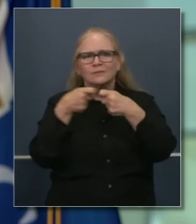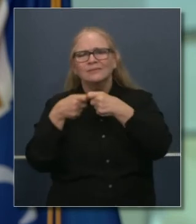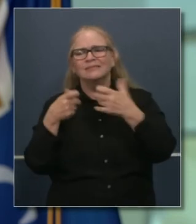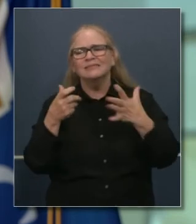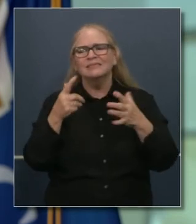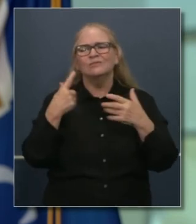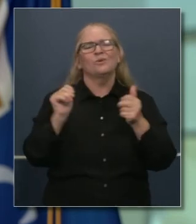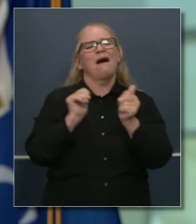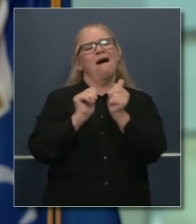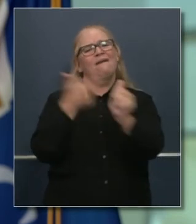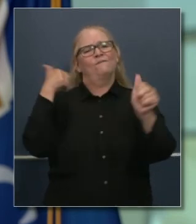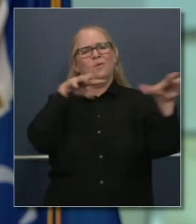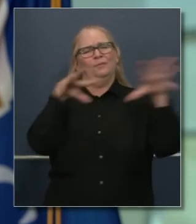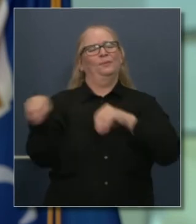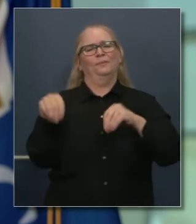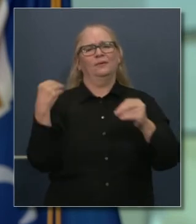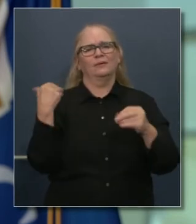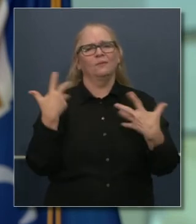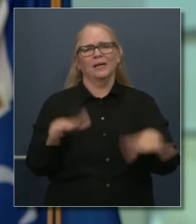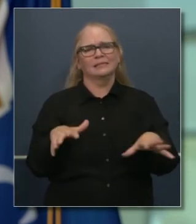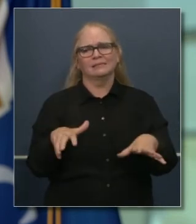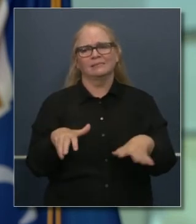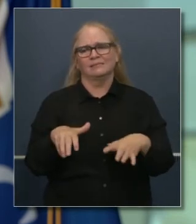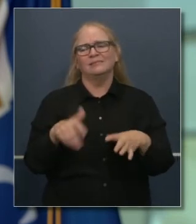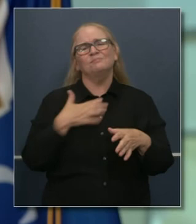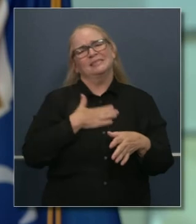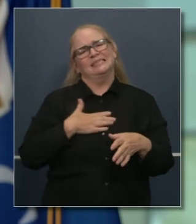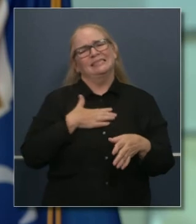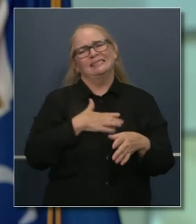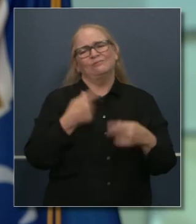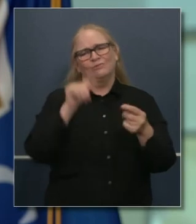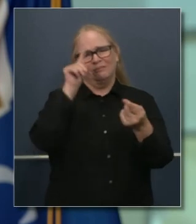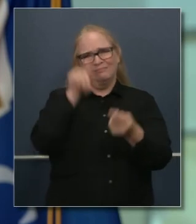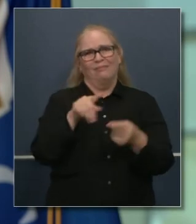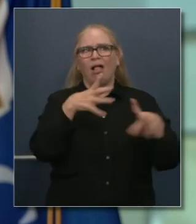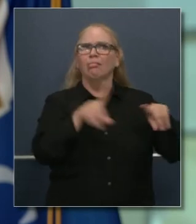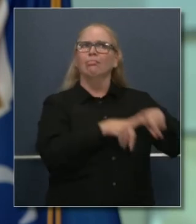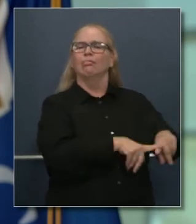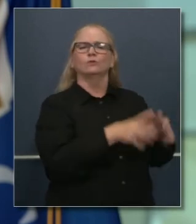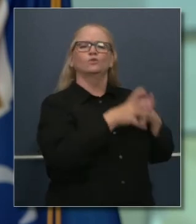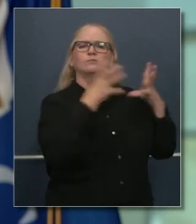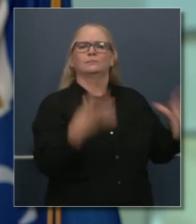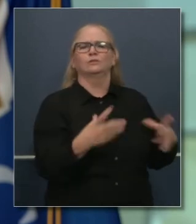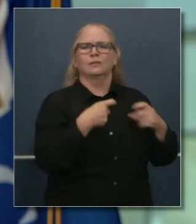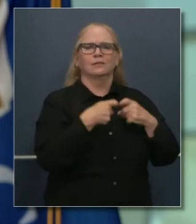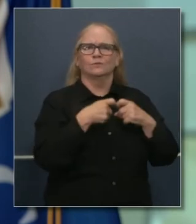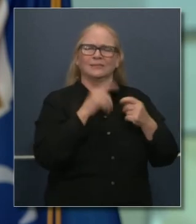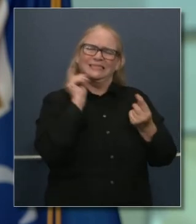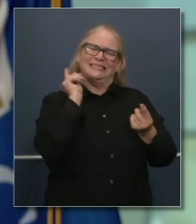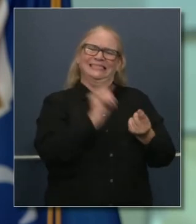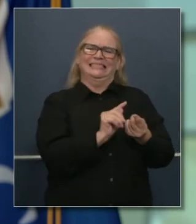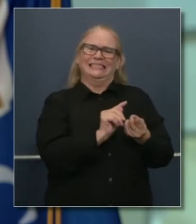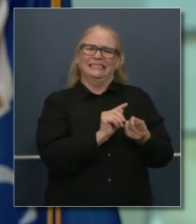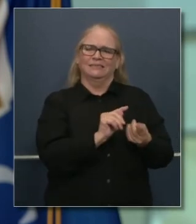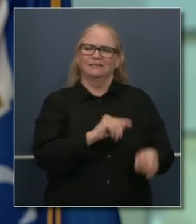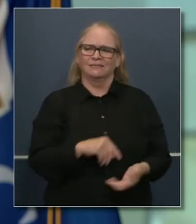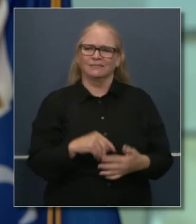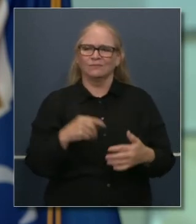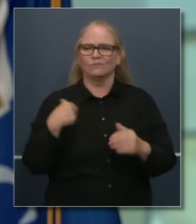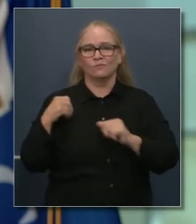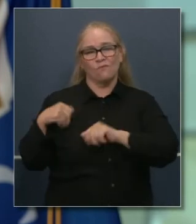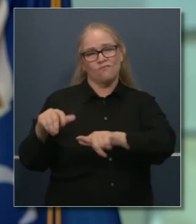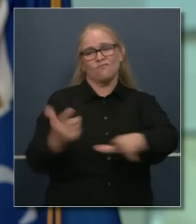energía en las próximas 72 horas y mitigar el impacto del calor en esta ola del calor